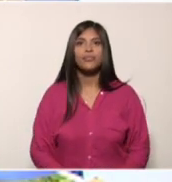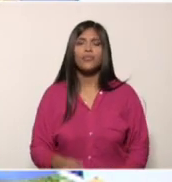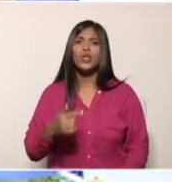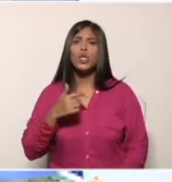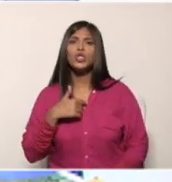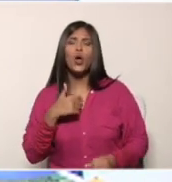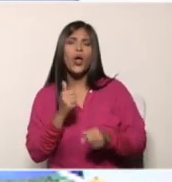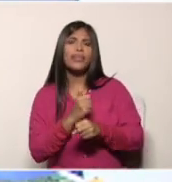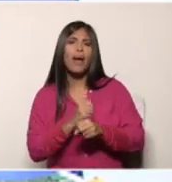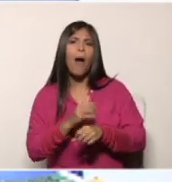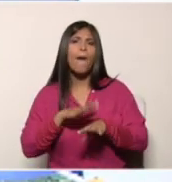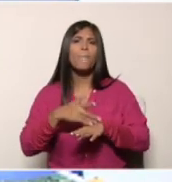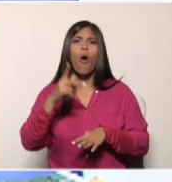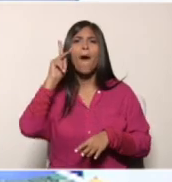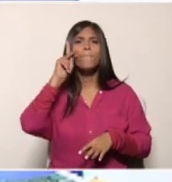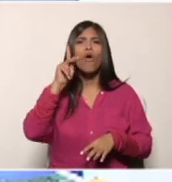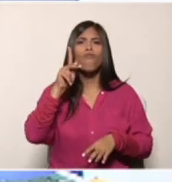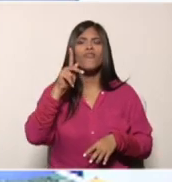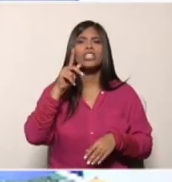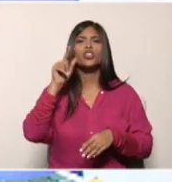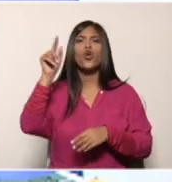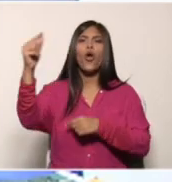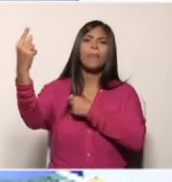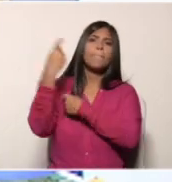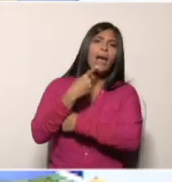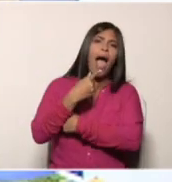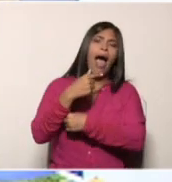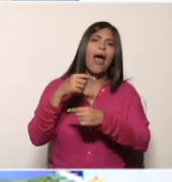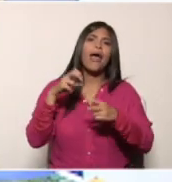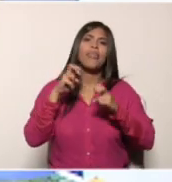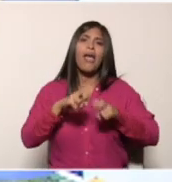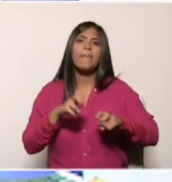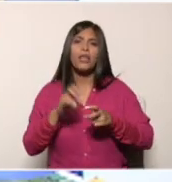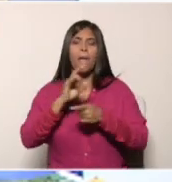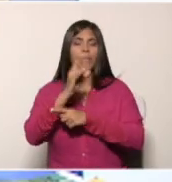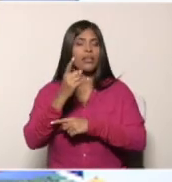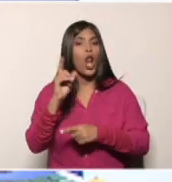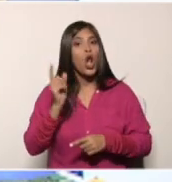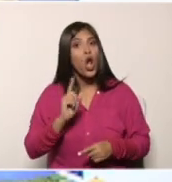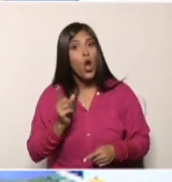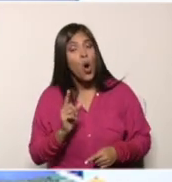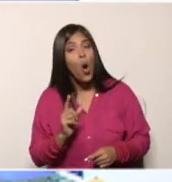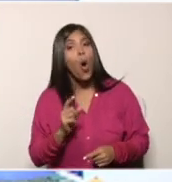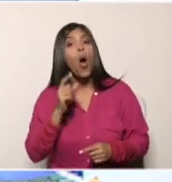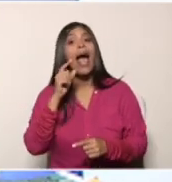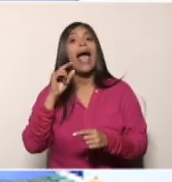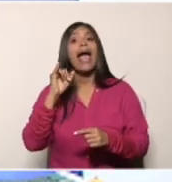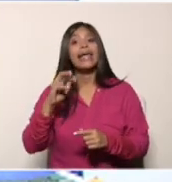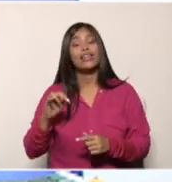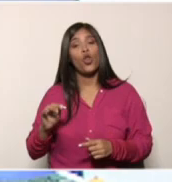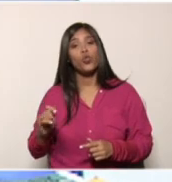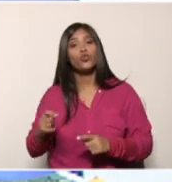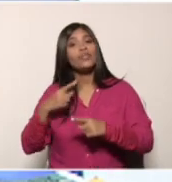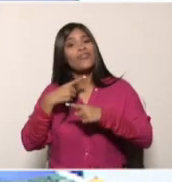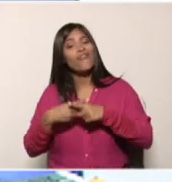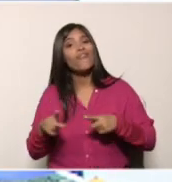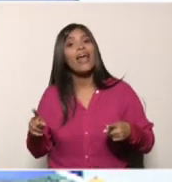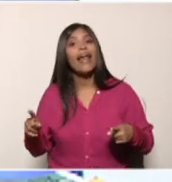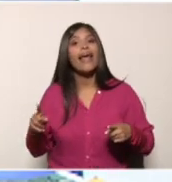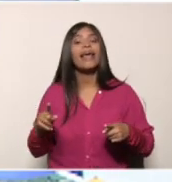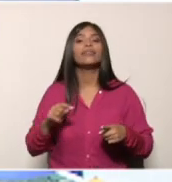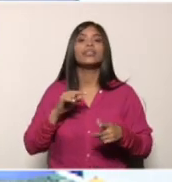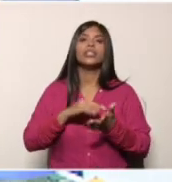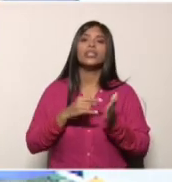este trabajo porque el profesor me mandó a hacer la investigación sobre la planta. No, eso no es una introducción. Una introducción es